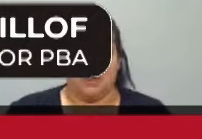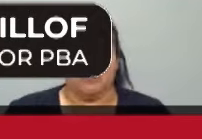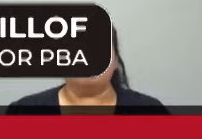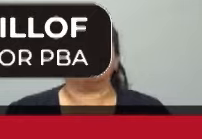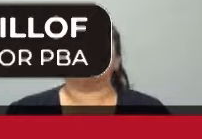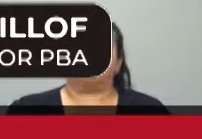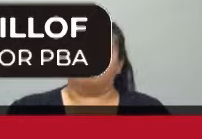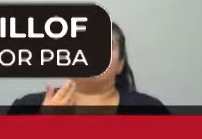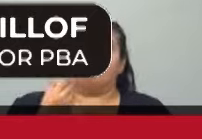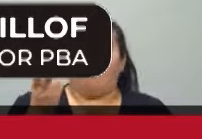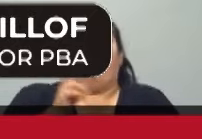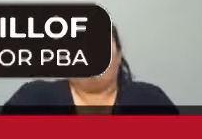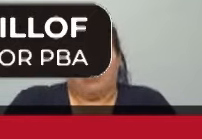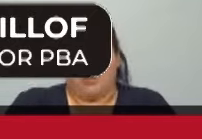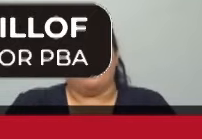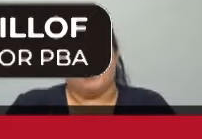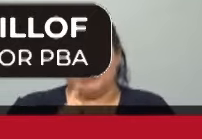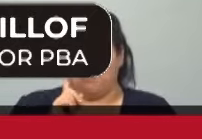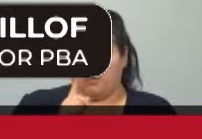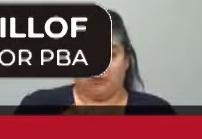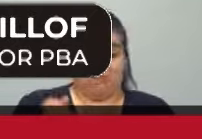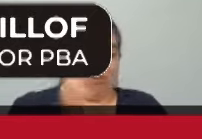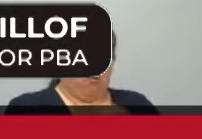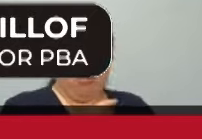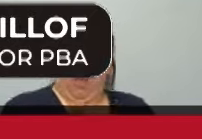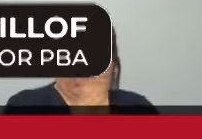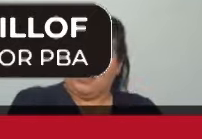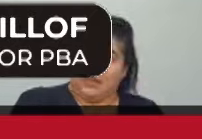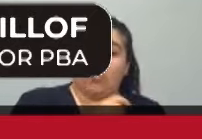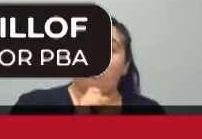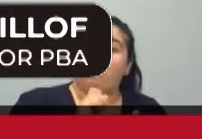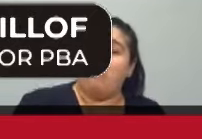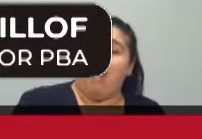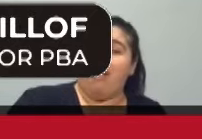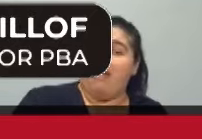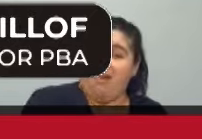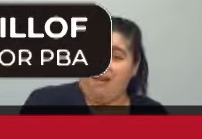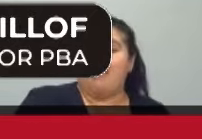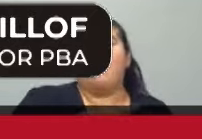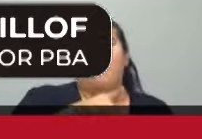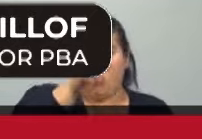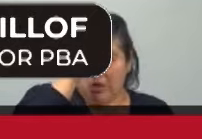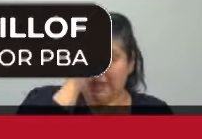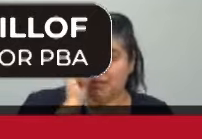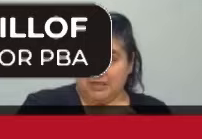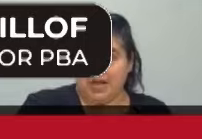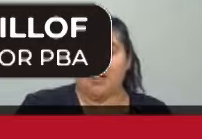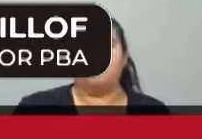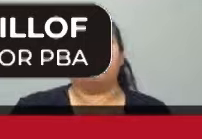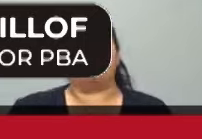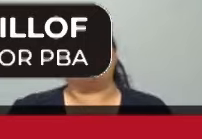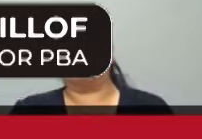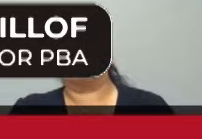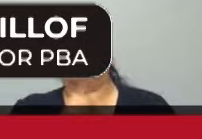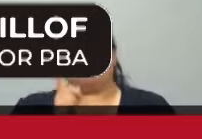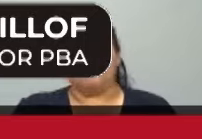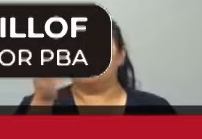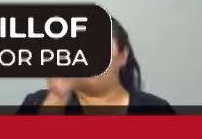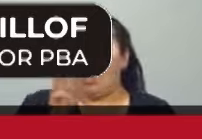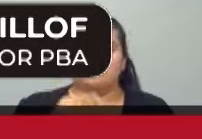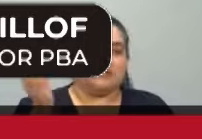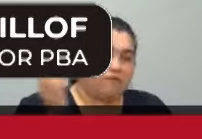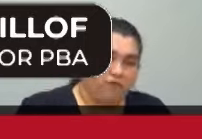incentivo docente, de nuevo, así como el fondo anterior era para la seguridad de los y las bonaerenses, así como el fondo del ANSES